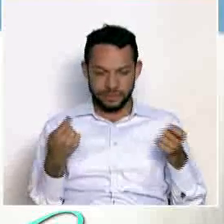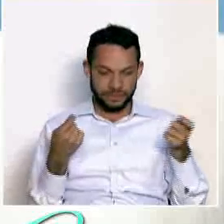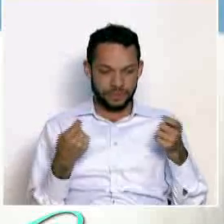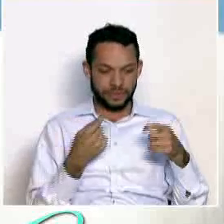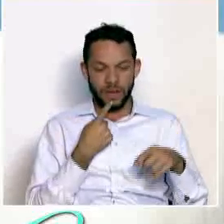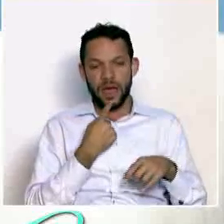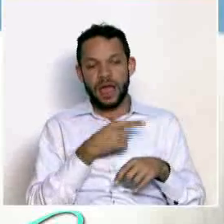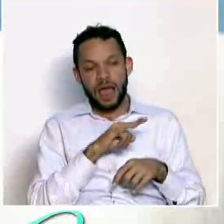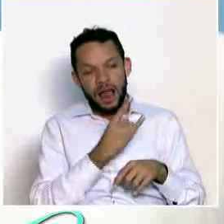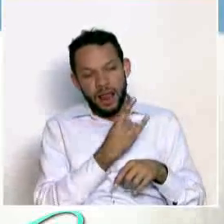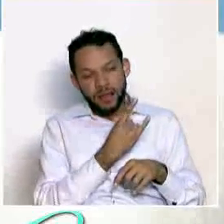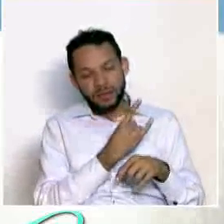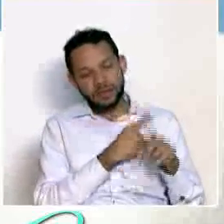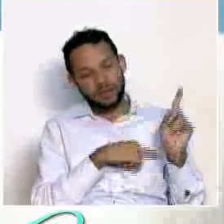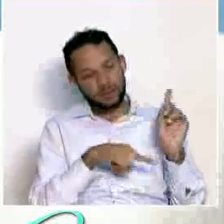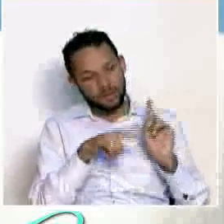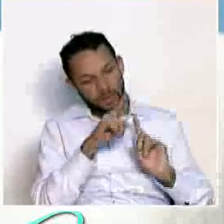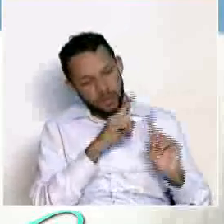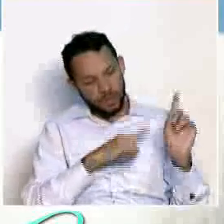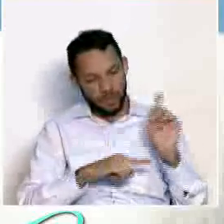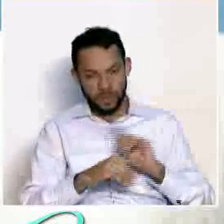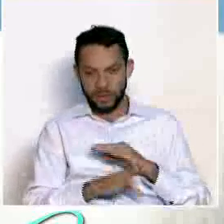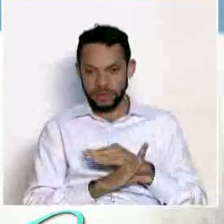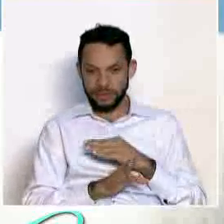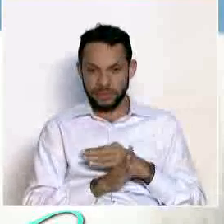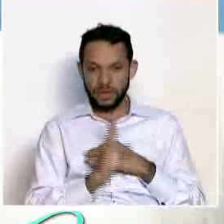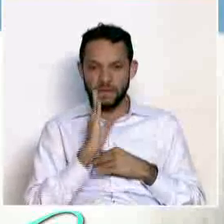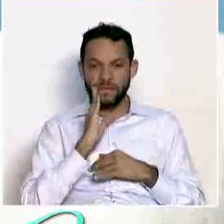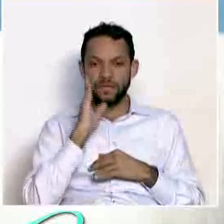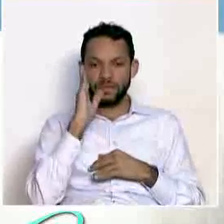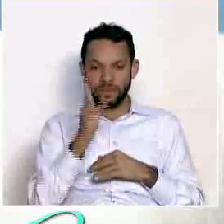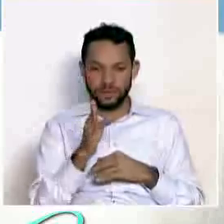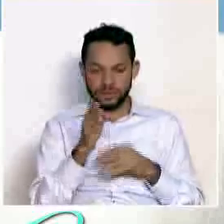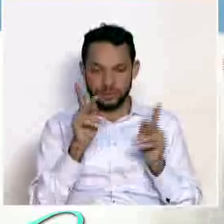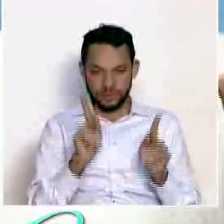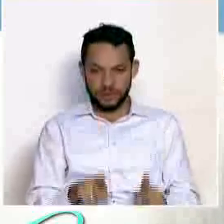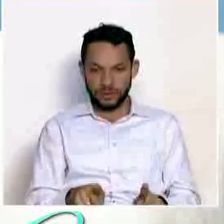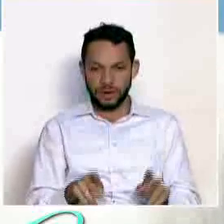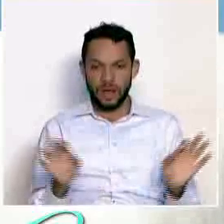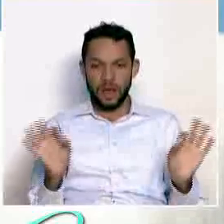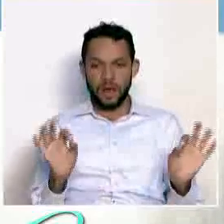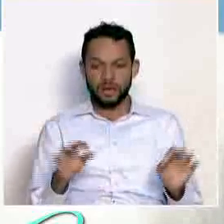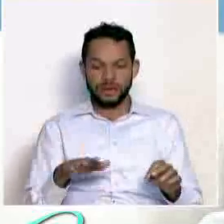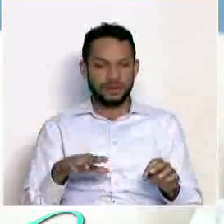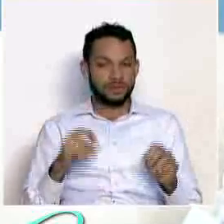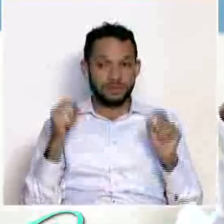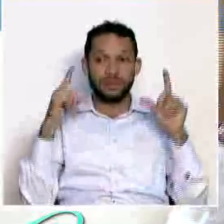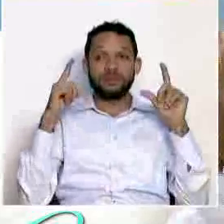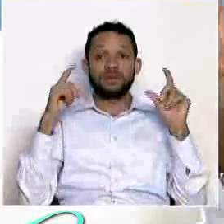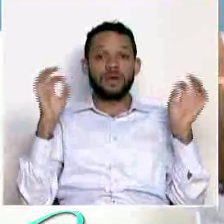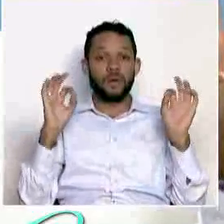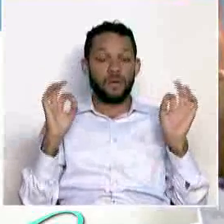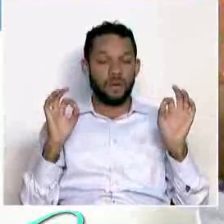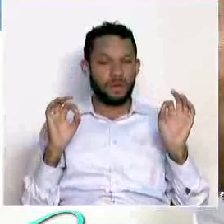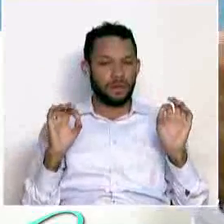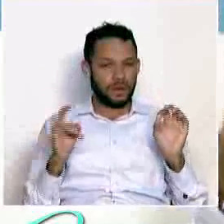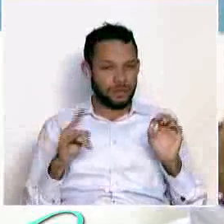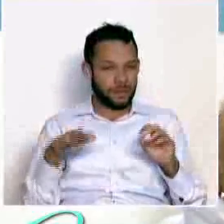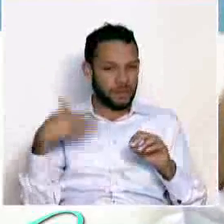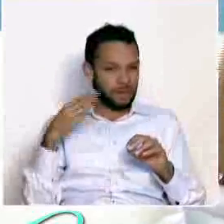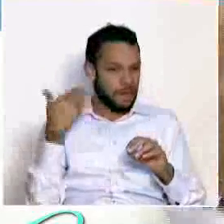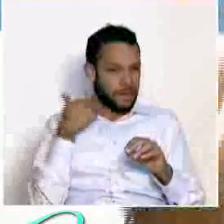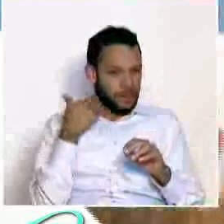otra manera por algún proceso a futuro o se despiertan o esas